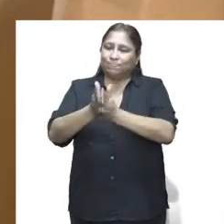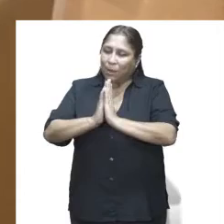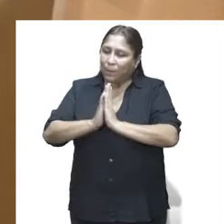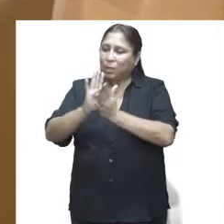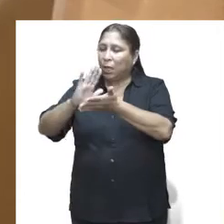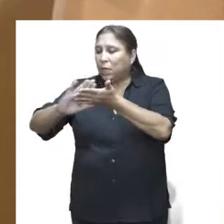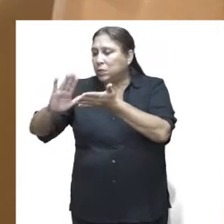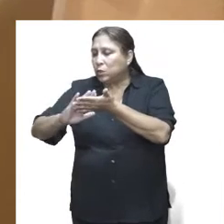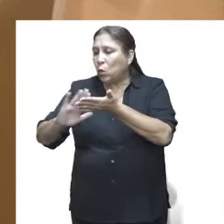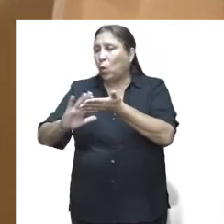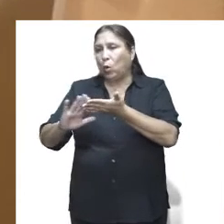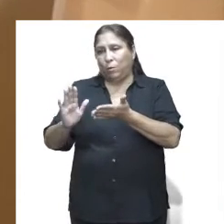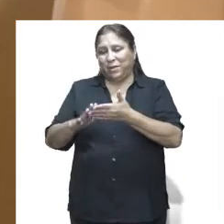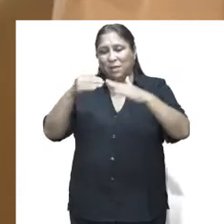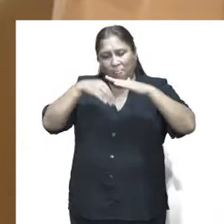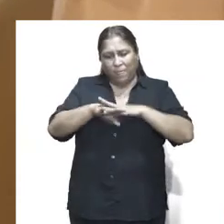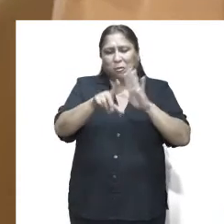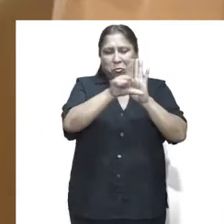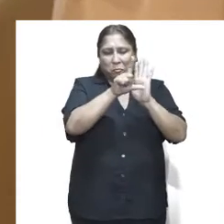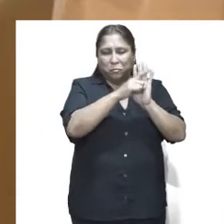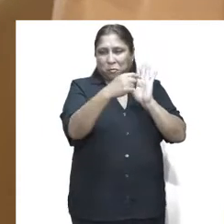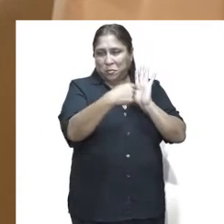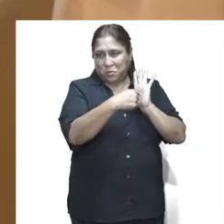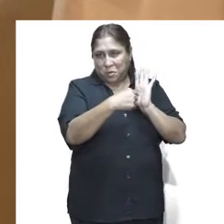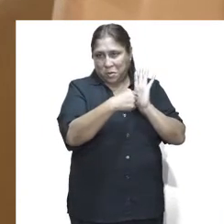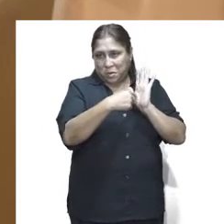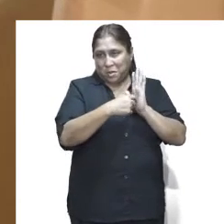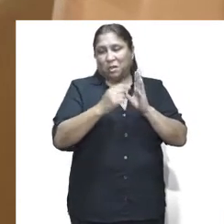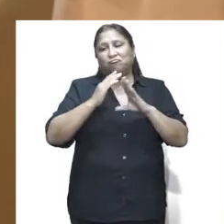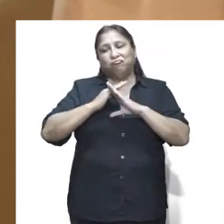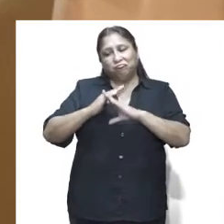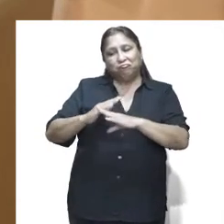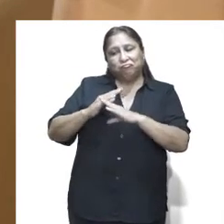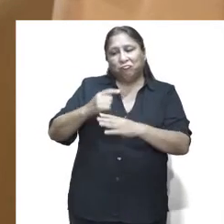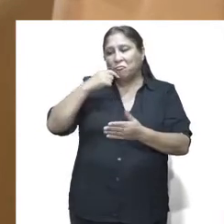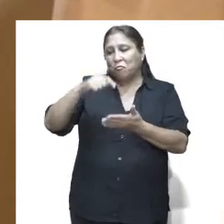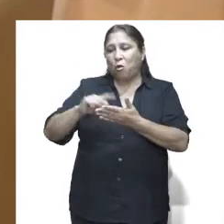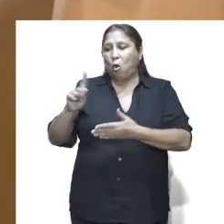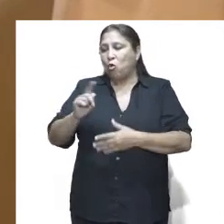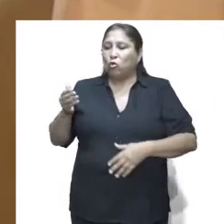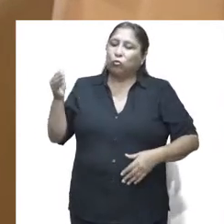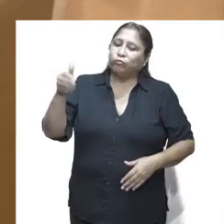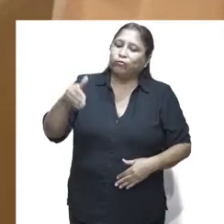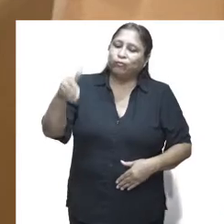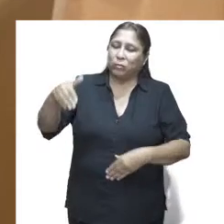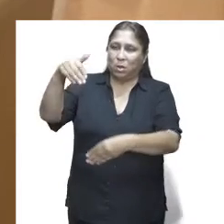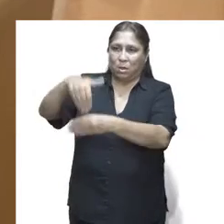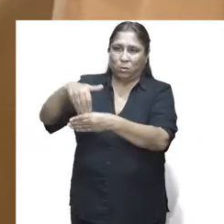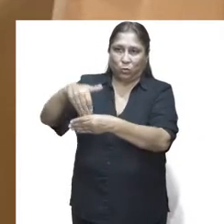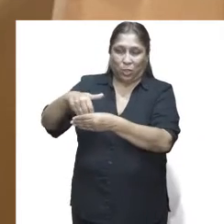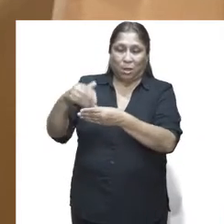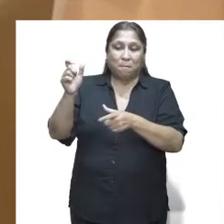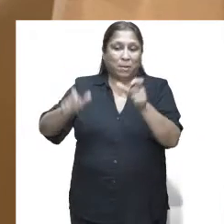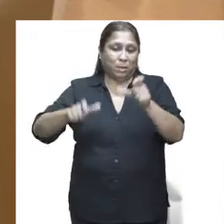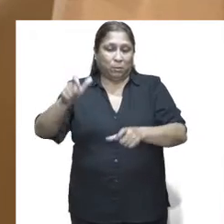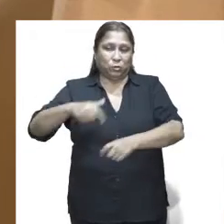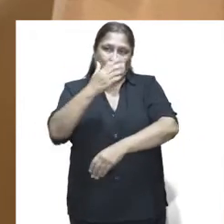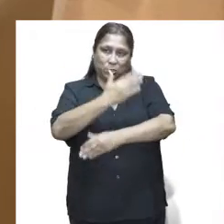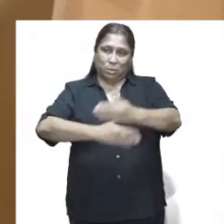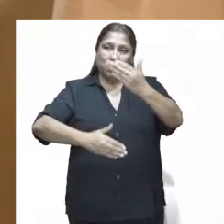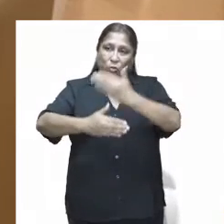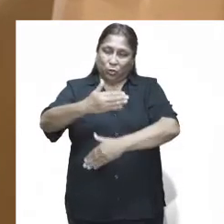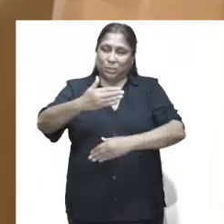normas internas de pedir la dispensa por no haber ejercido el voto para las personas con